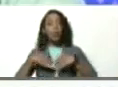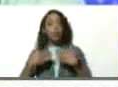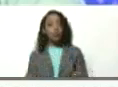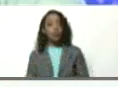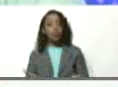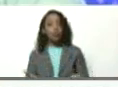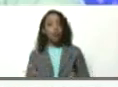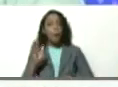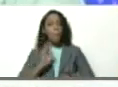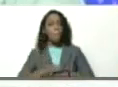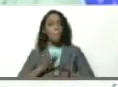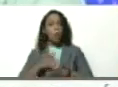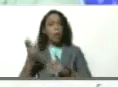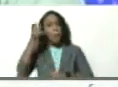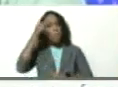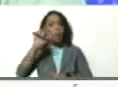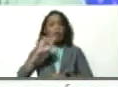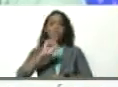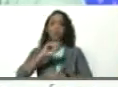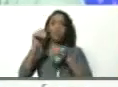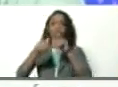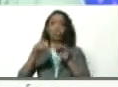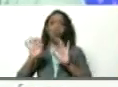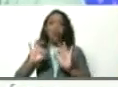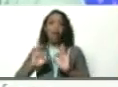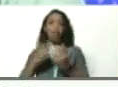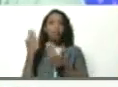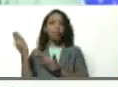porque el pueblo no votó por ello